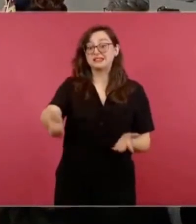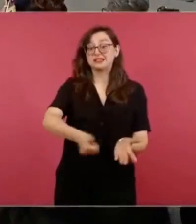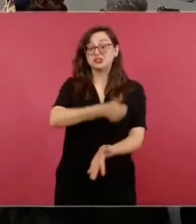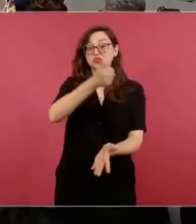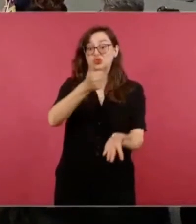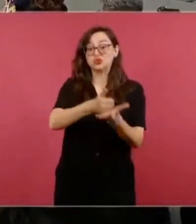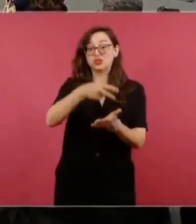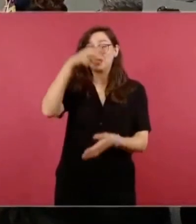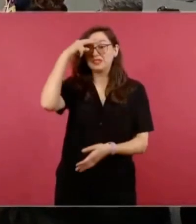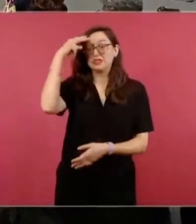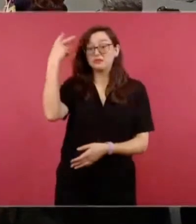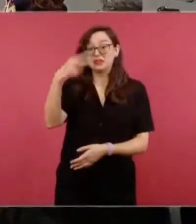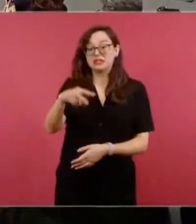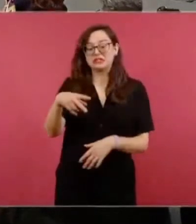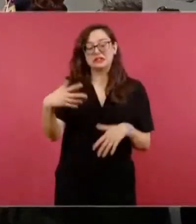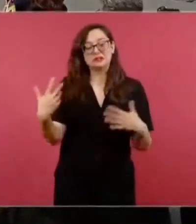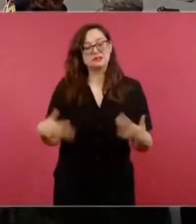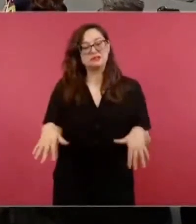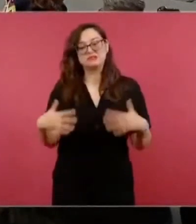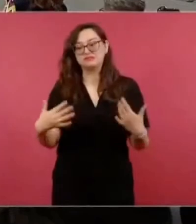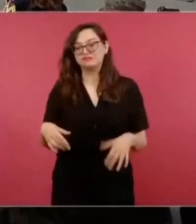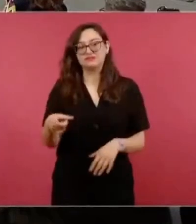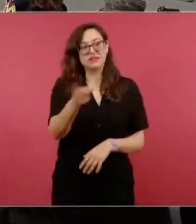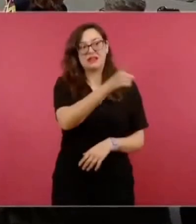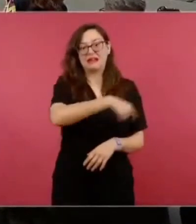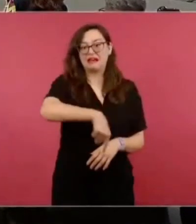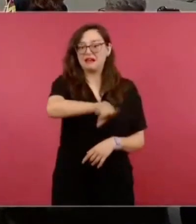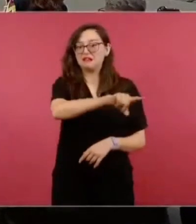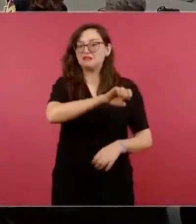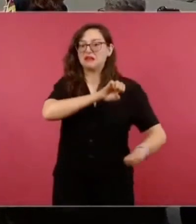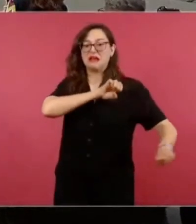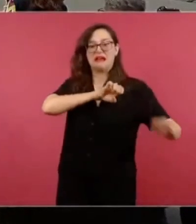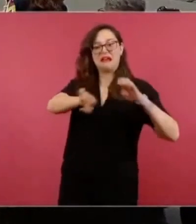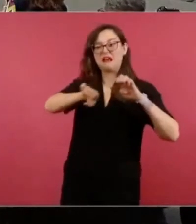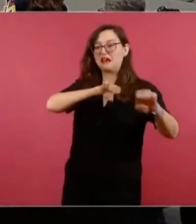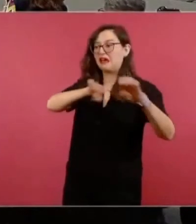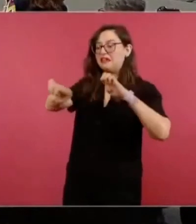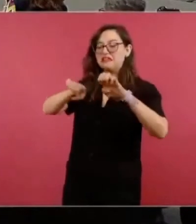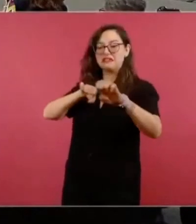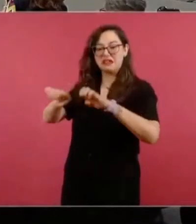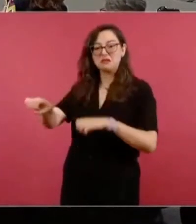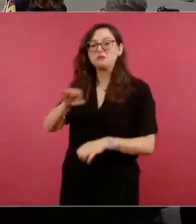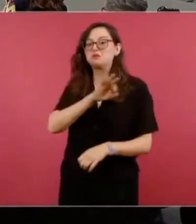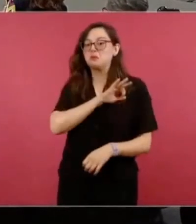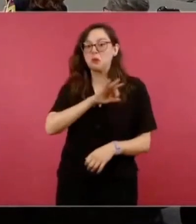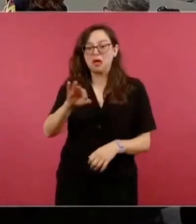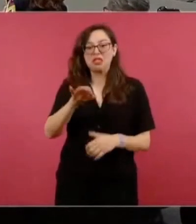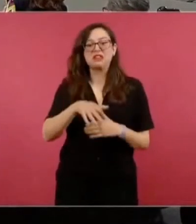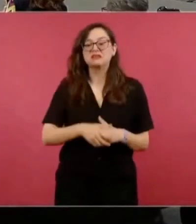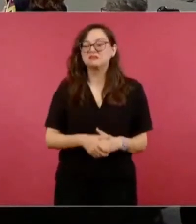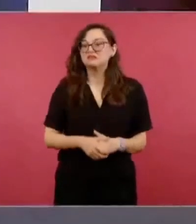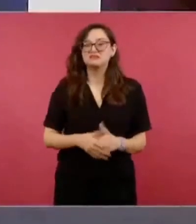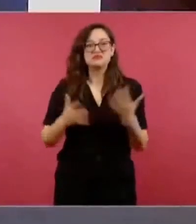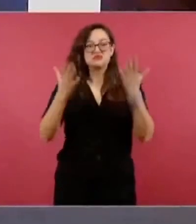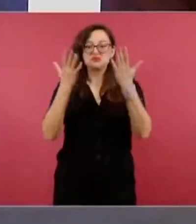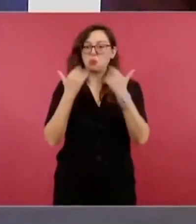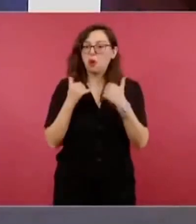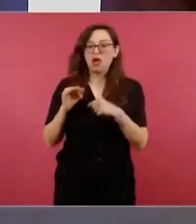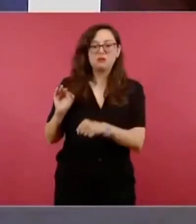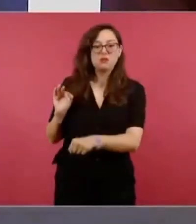porque está indefensa, no tiene protección. Entonces, todo lo que lee de los periódicos,